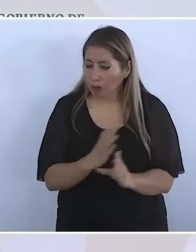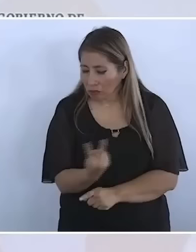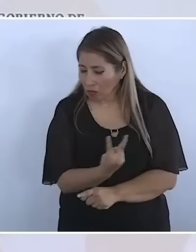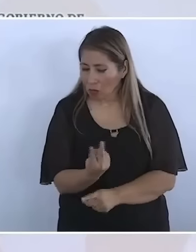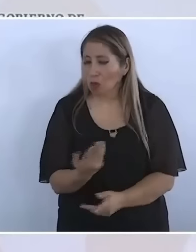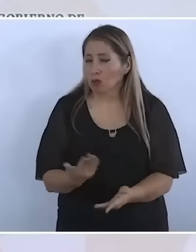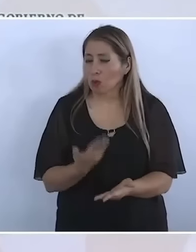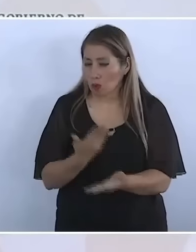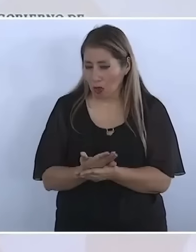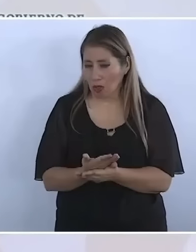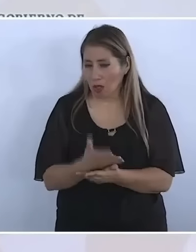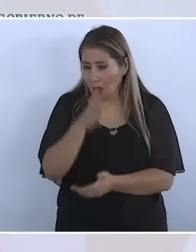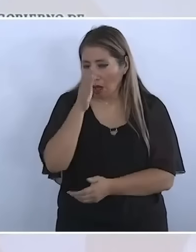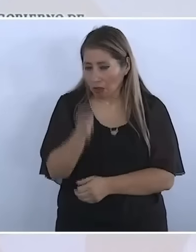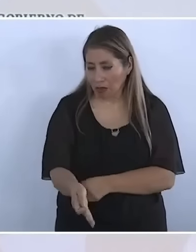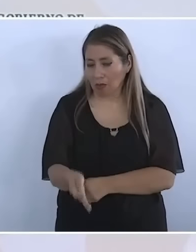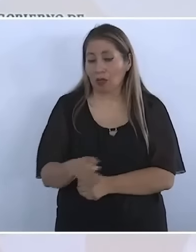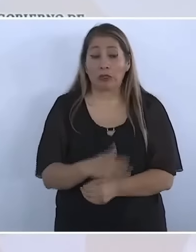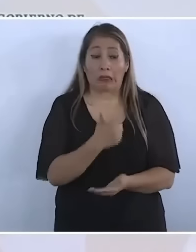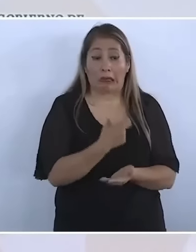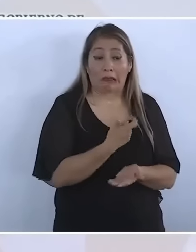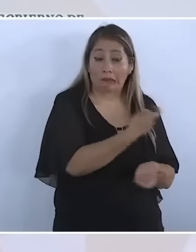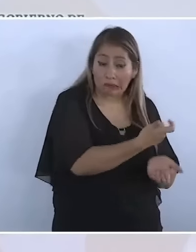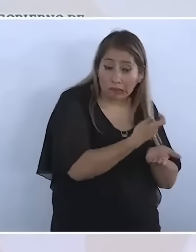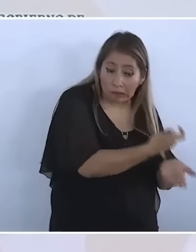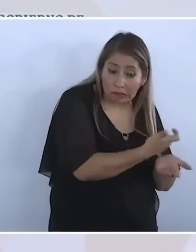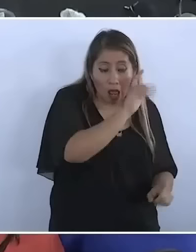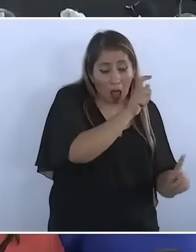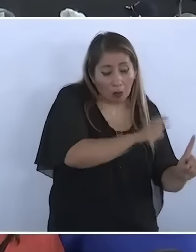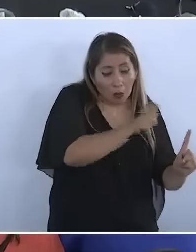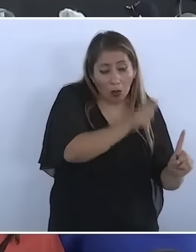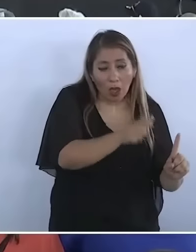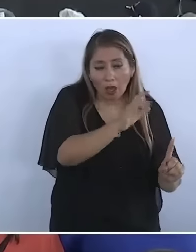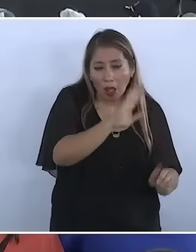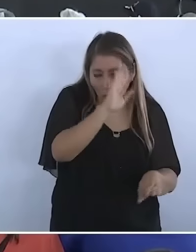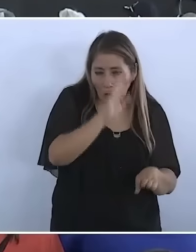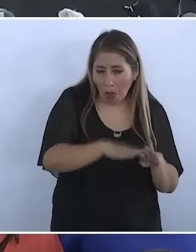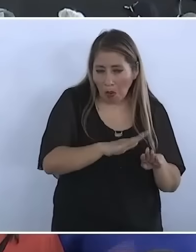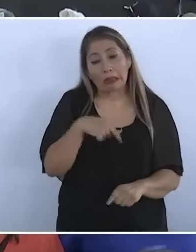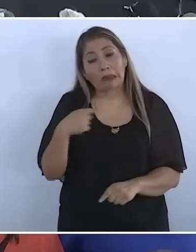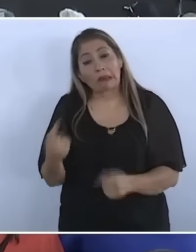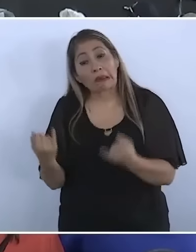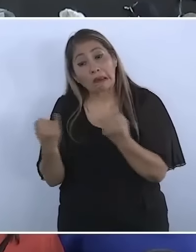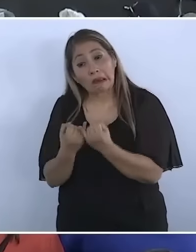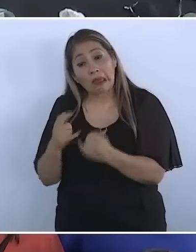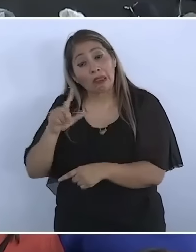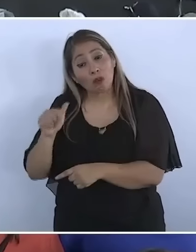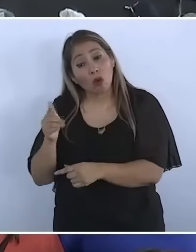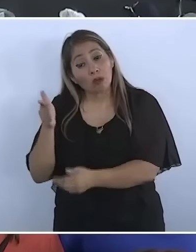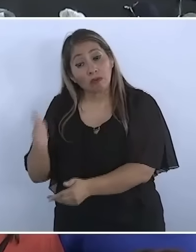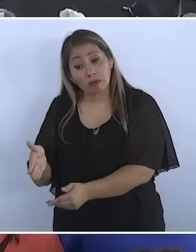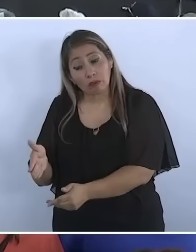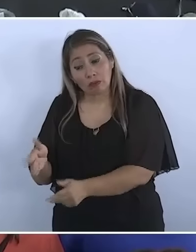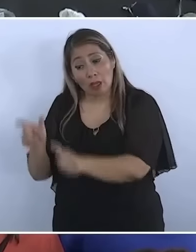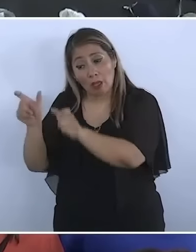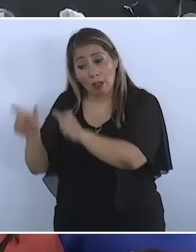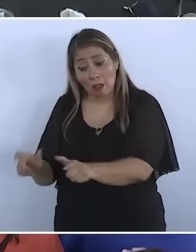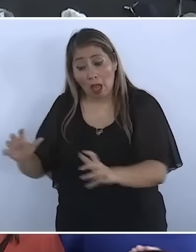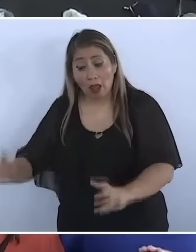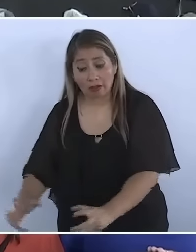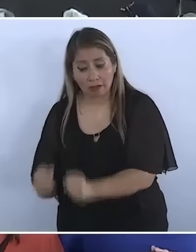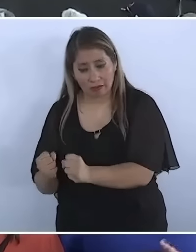a que se les ayude, se va a hacer el memorial y también vamos a rescatar a los mineros.